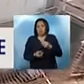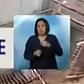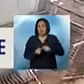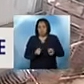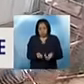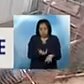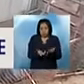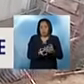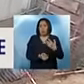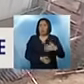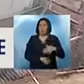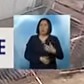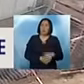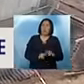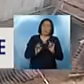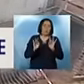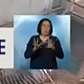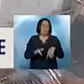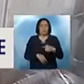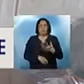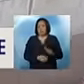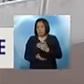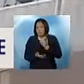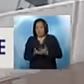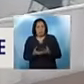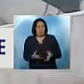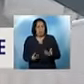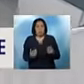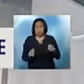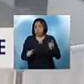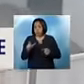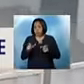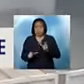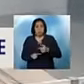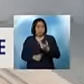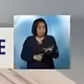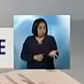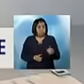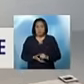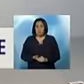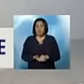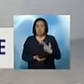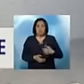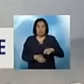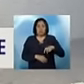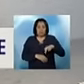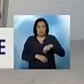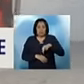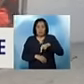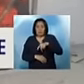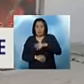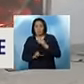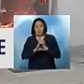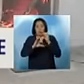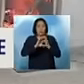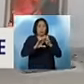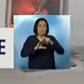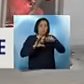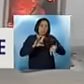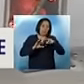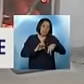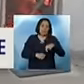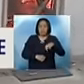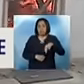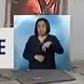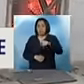es un verdadero caos en estos momentos. Muchas de las personas han tenido también que caminar y bajar de los buses. Escuchamos